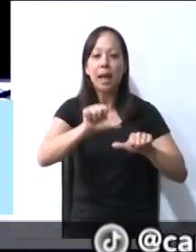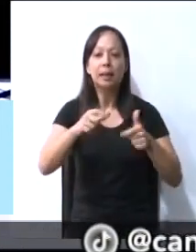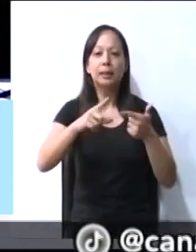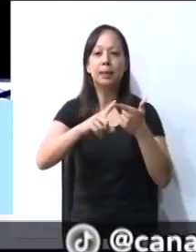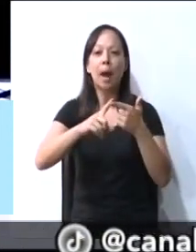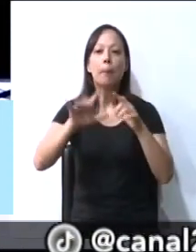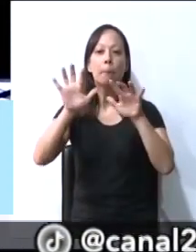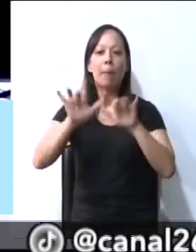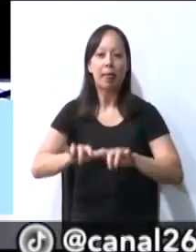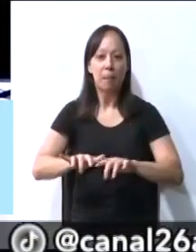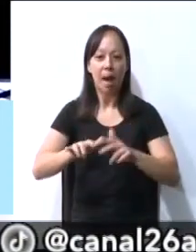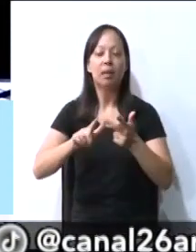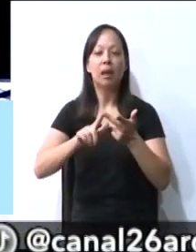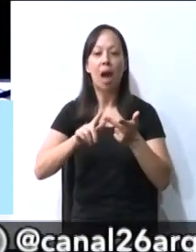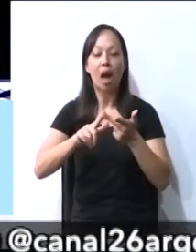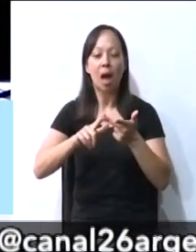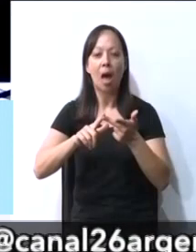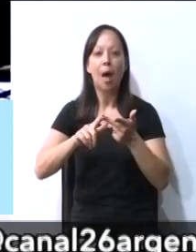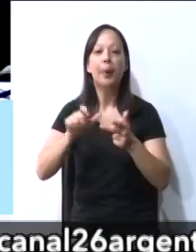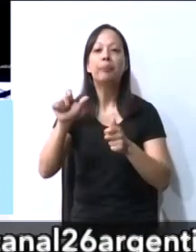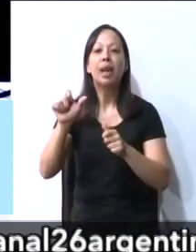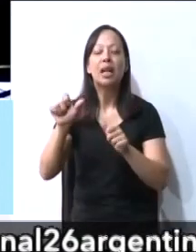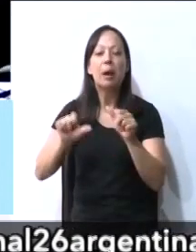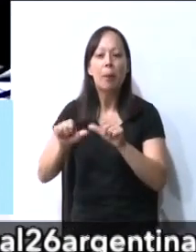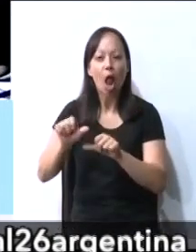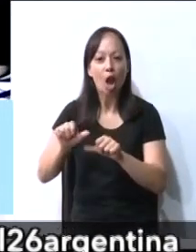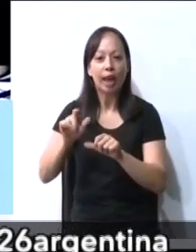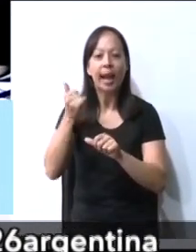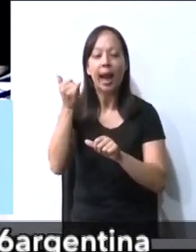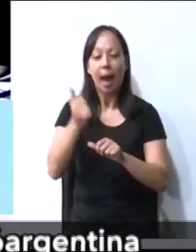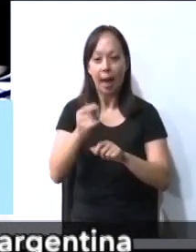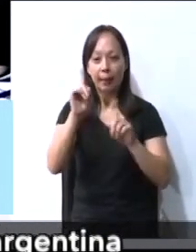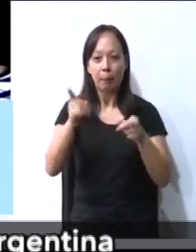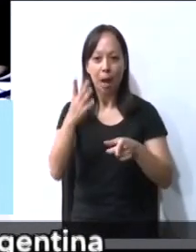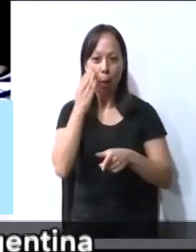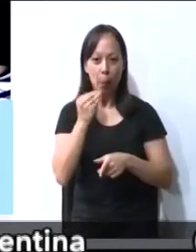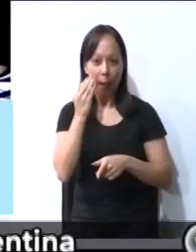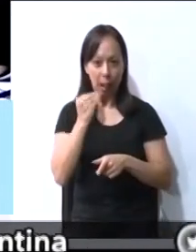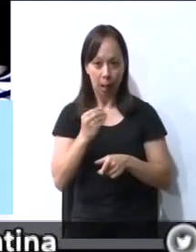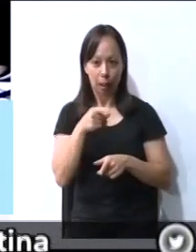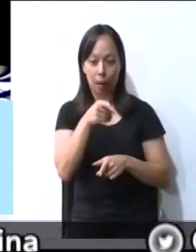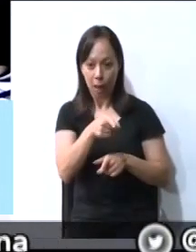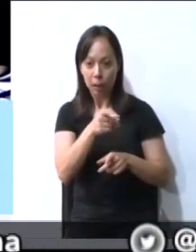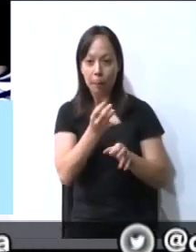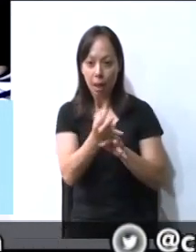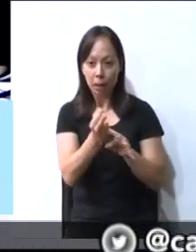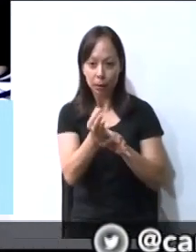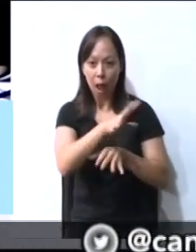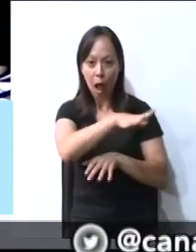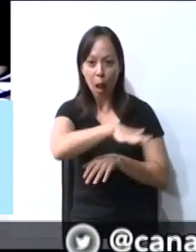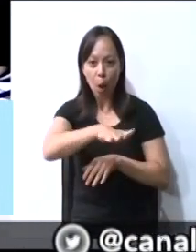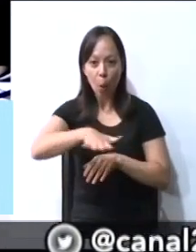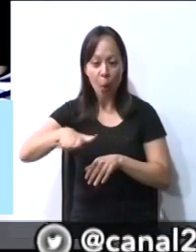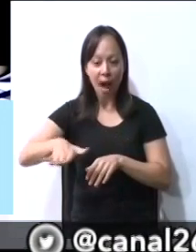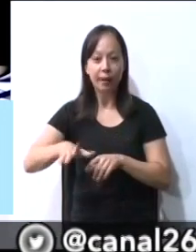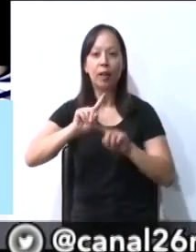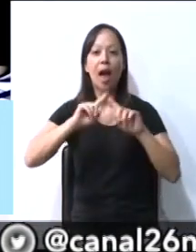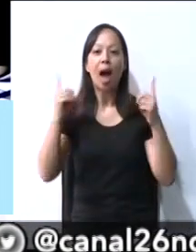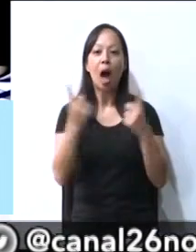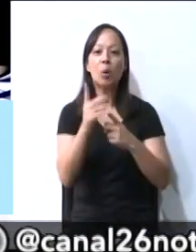ampliar la oferta de escuelas bilingües para que lleguen a más barrios, seguir aprovechando la tecnología en la educación para ir a aula